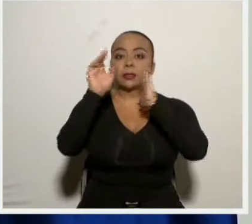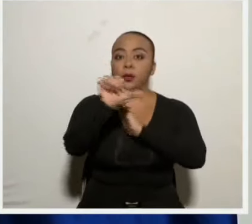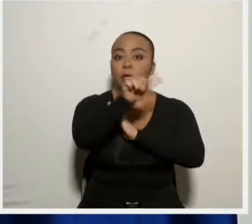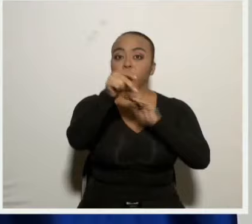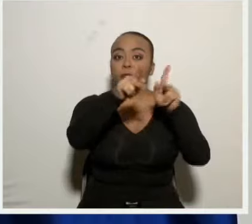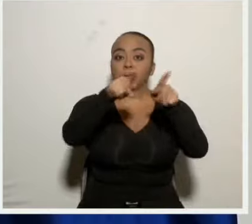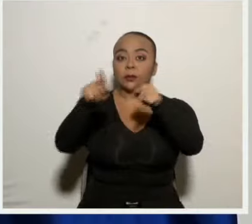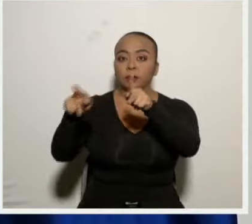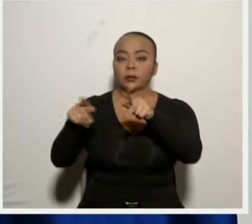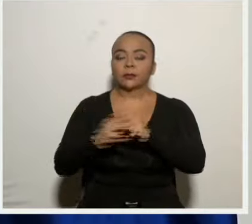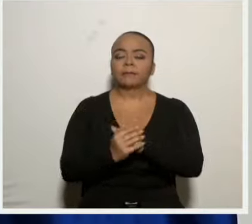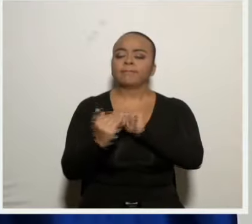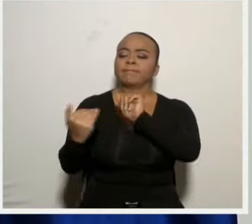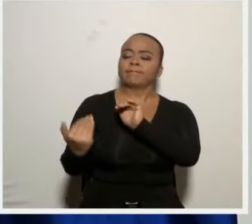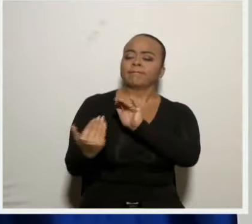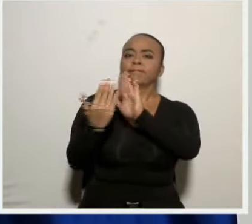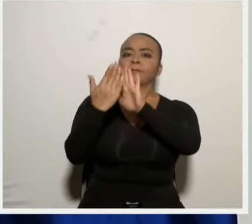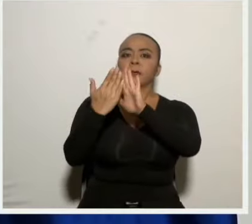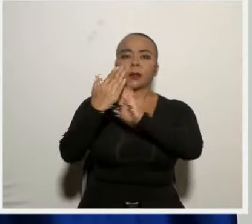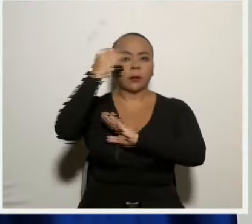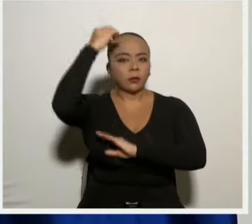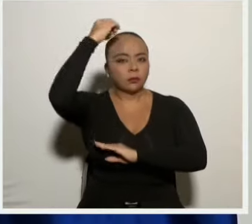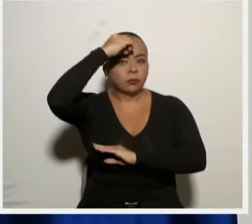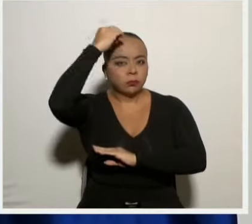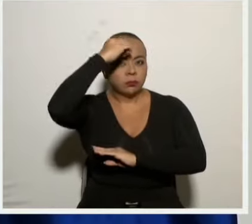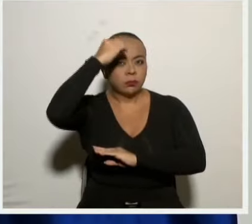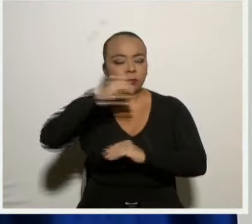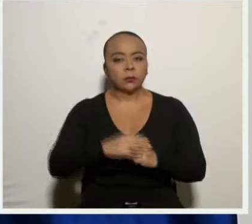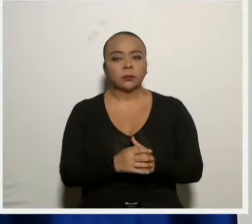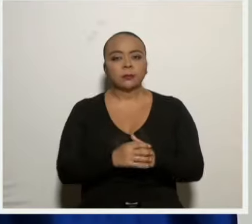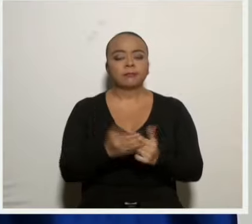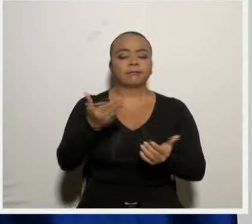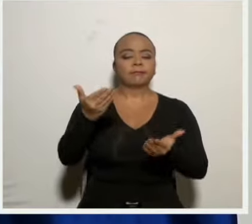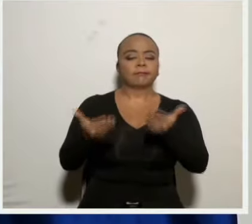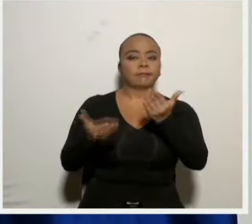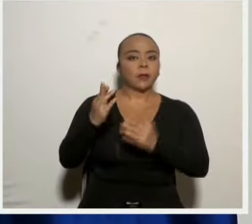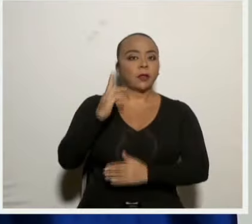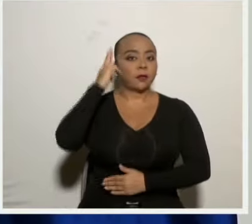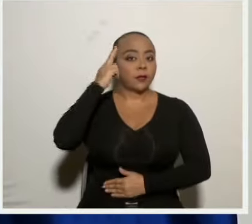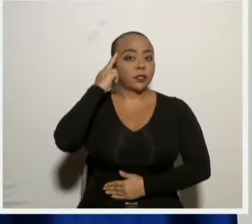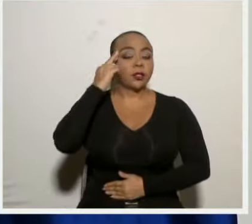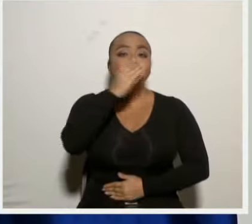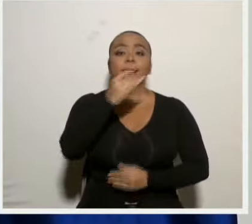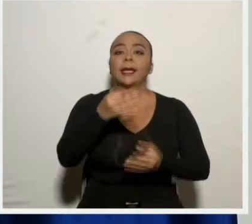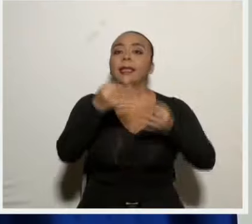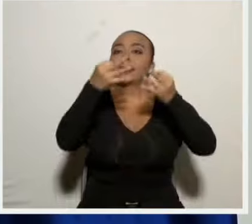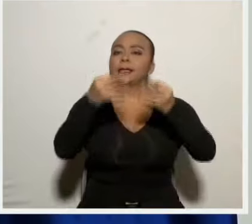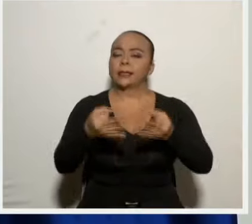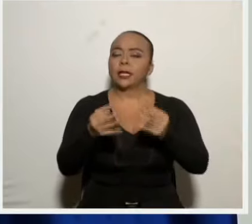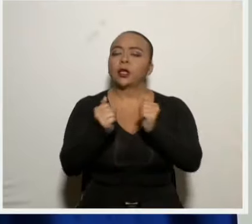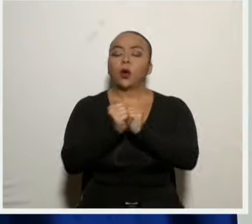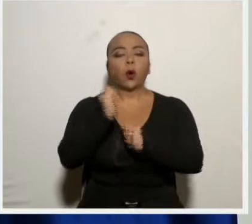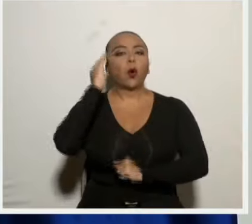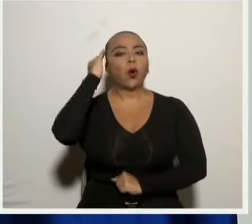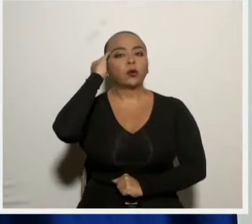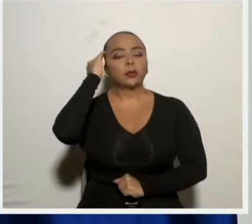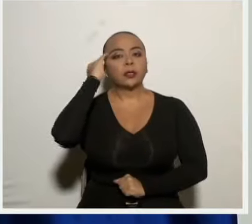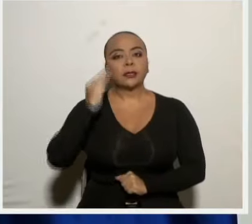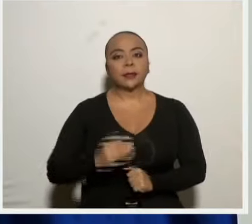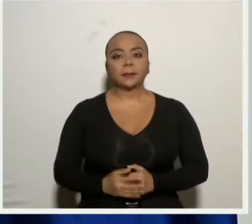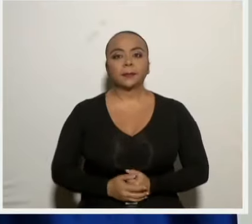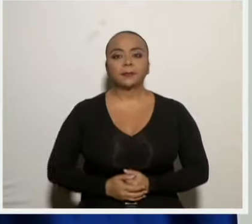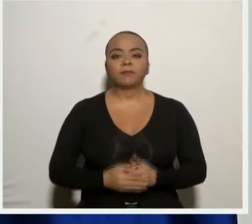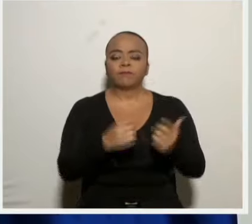demás, confrontando argumentos, sopesando razones y decidiendo en conciencia.